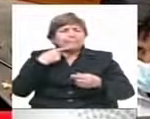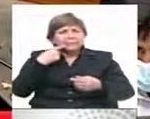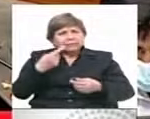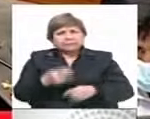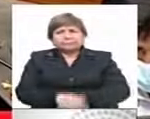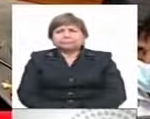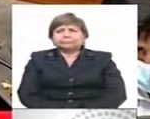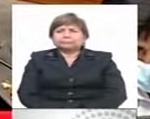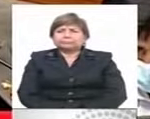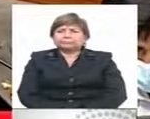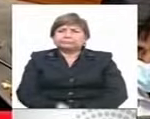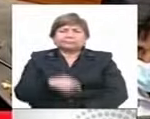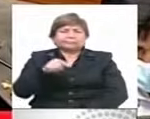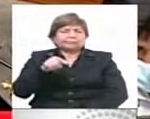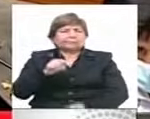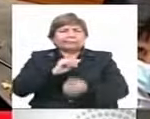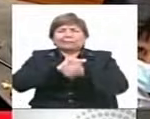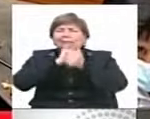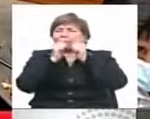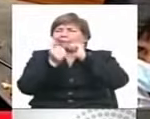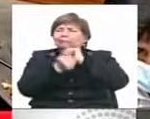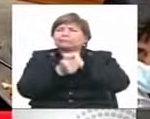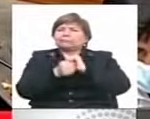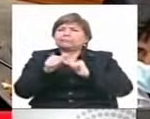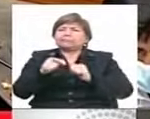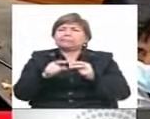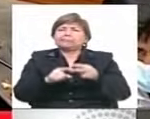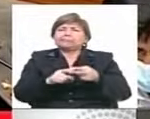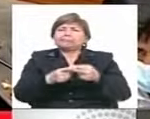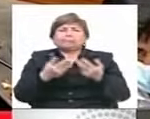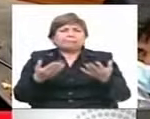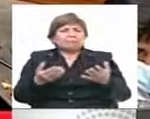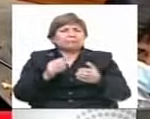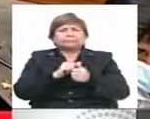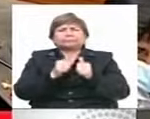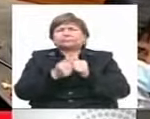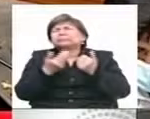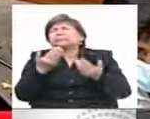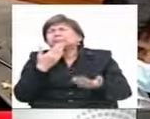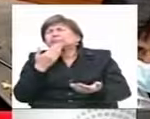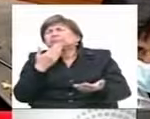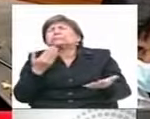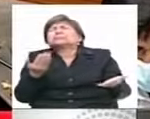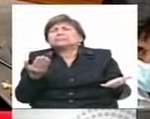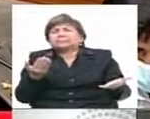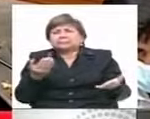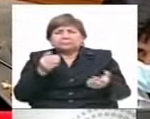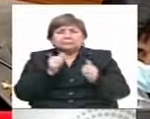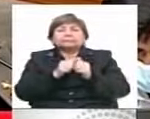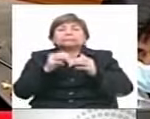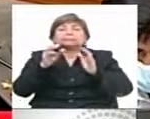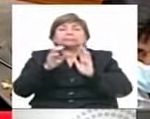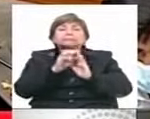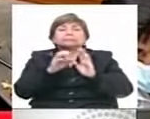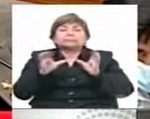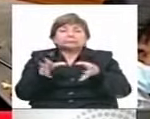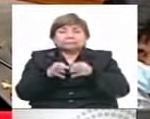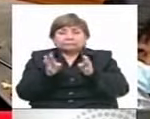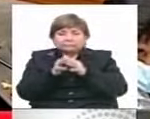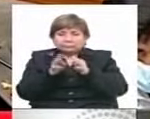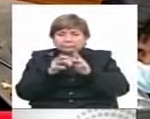decirle, este cambio tiene que comenzar. ¿Pero ese cambio comienza con qué? A través de la Asamblea